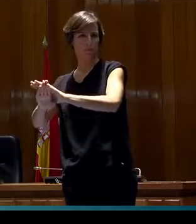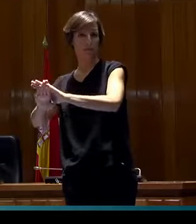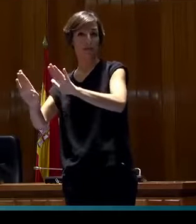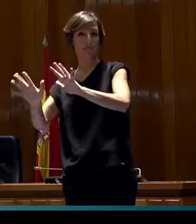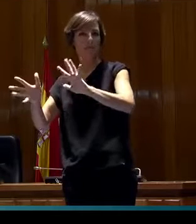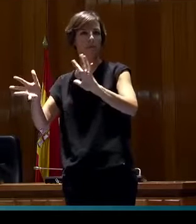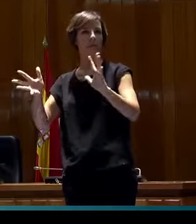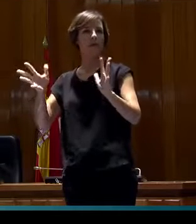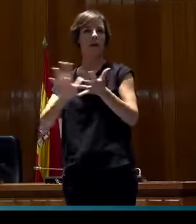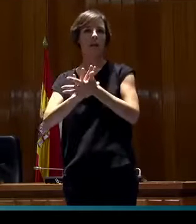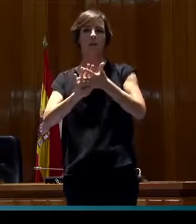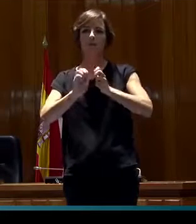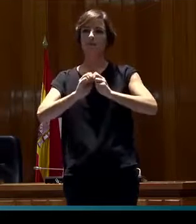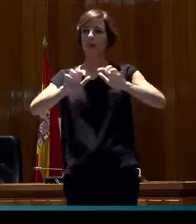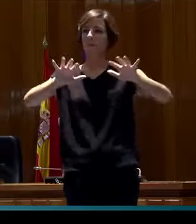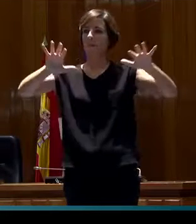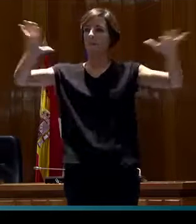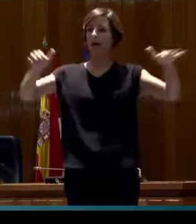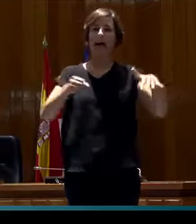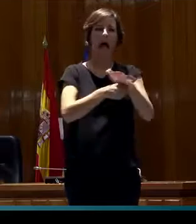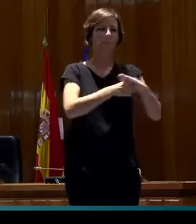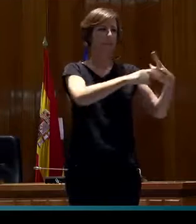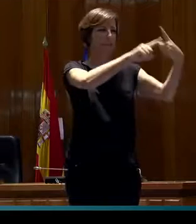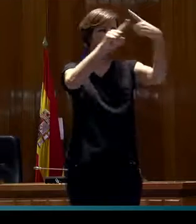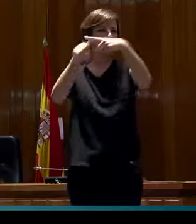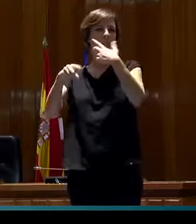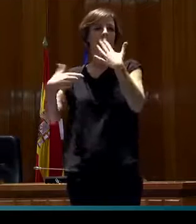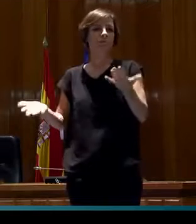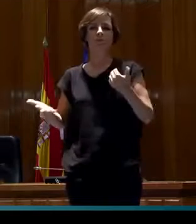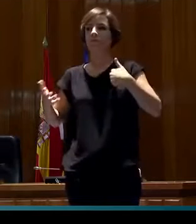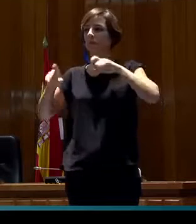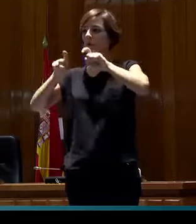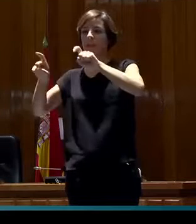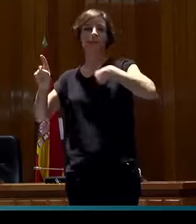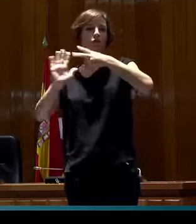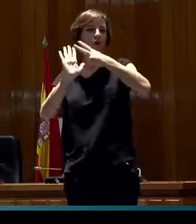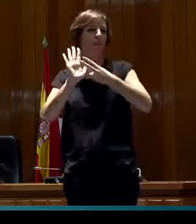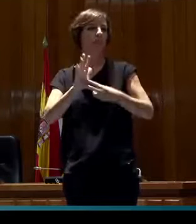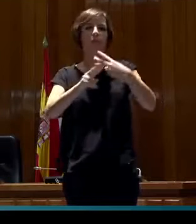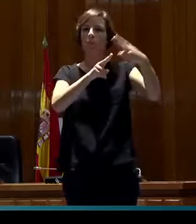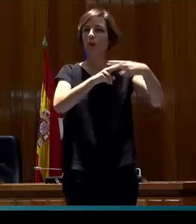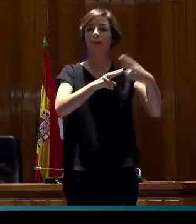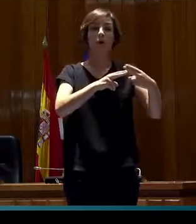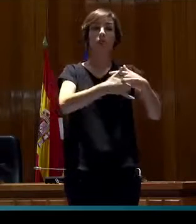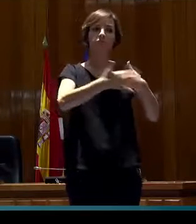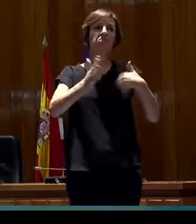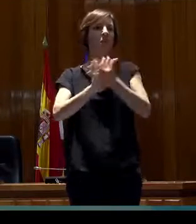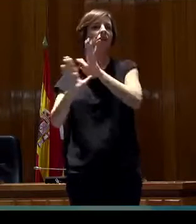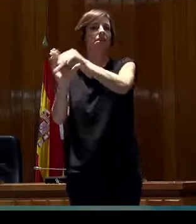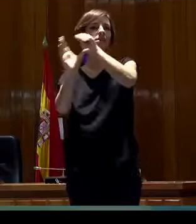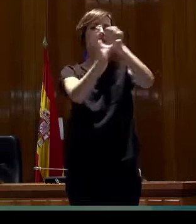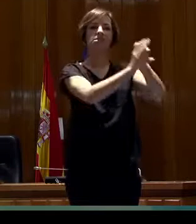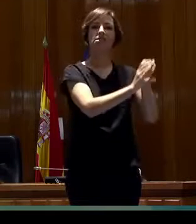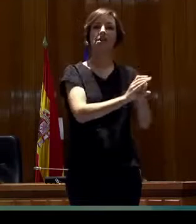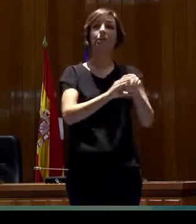extensivo de la lengua de signos en ámbitos muy diversos como el educativo, el cultural, el político, etc. Hemos pasado